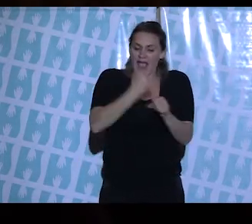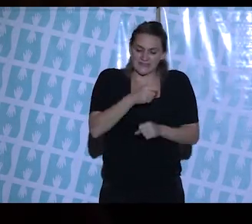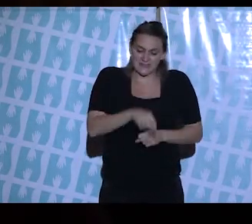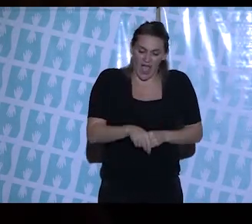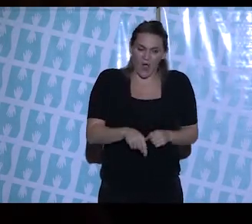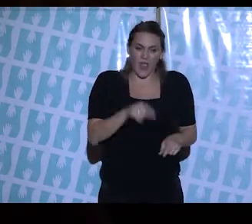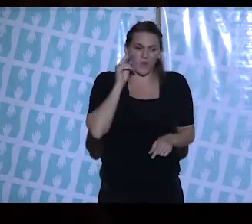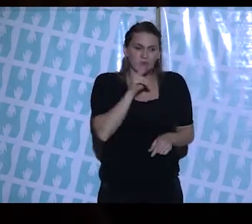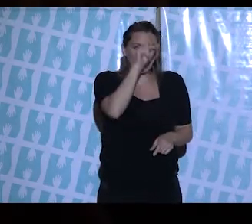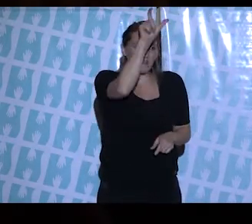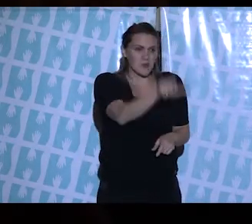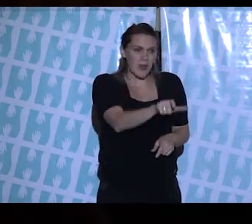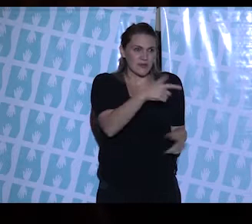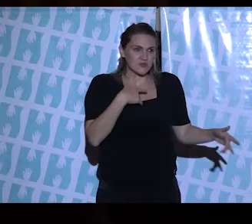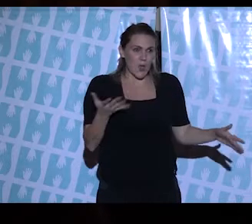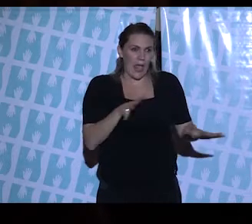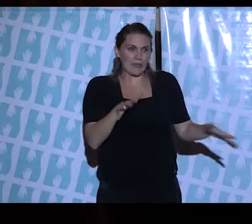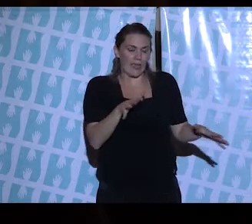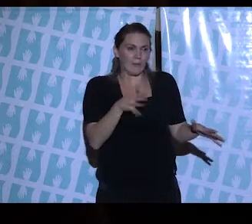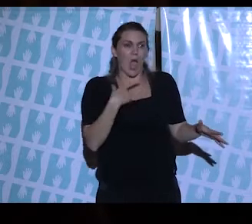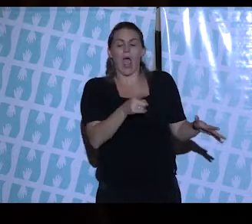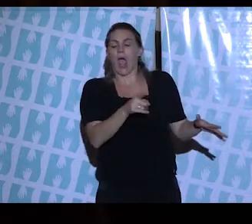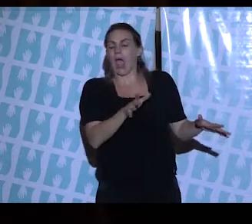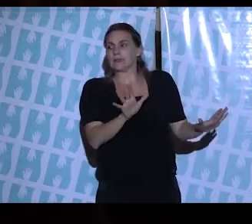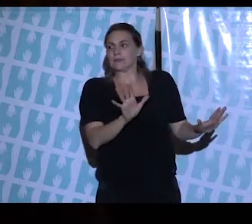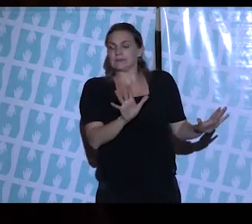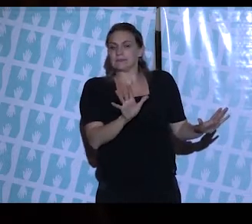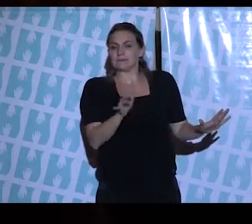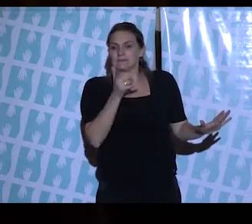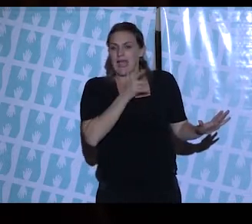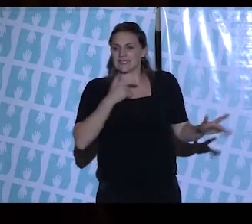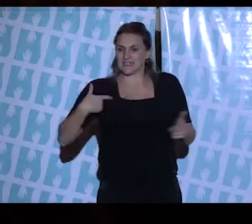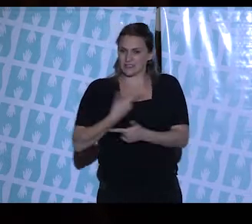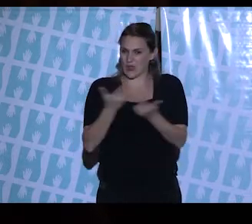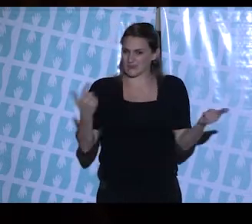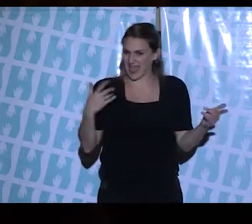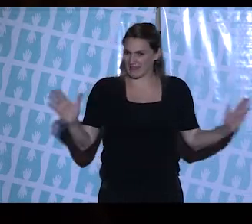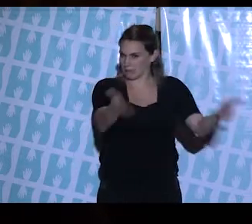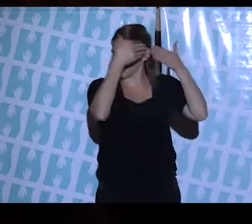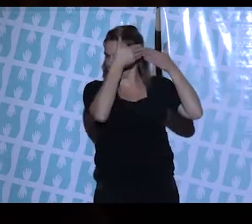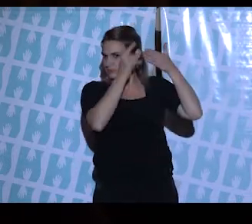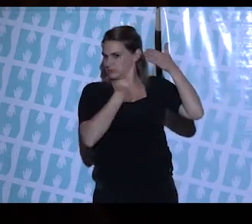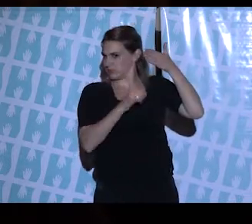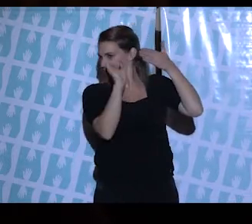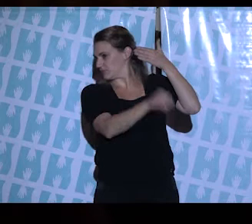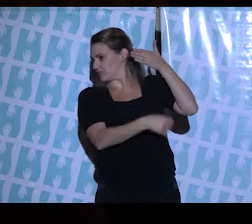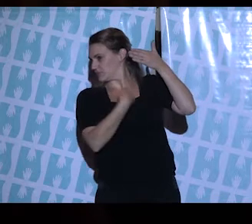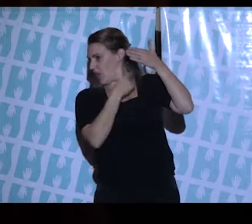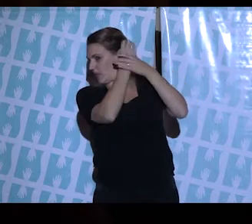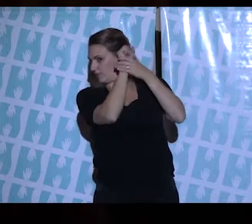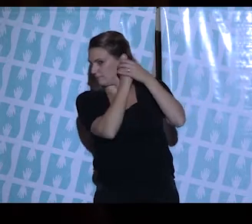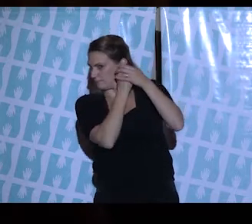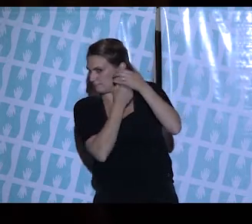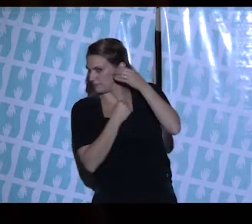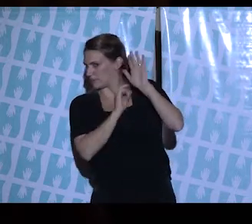aspecto físico de las personas, existe un cierto morbo en nuestra sociedad que hace que si vemos a un individuo que le tiembla